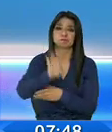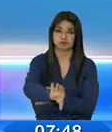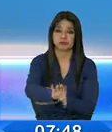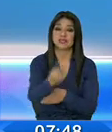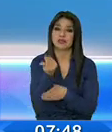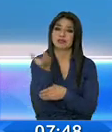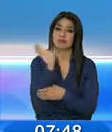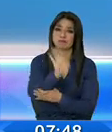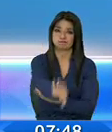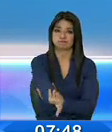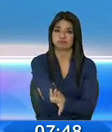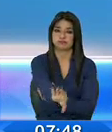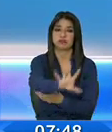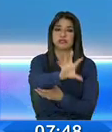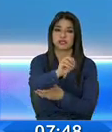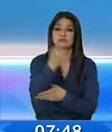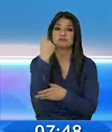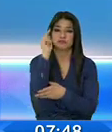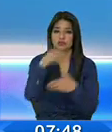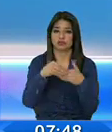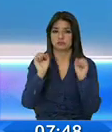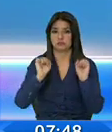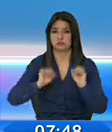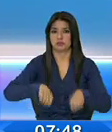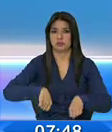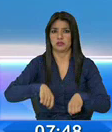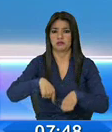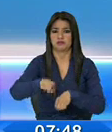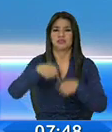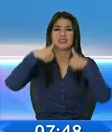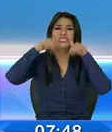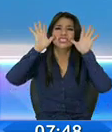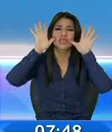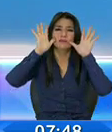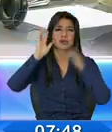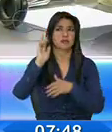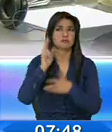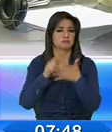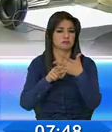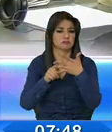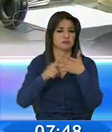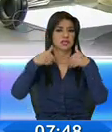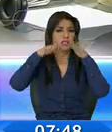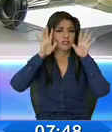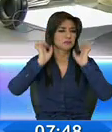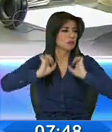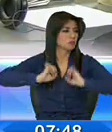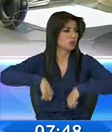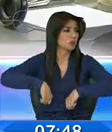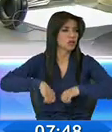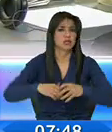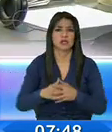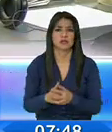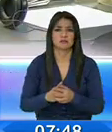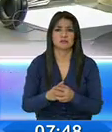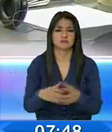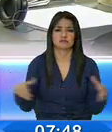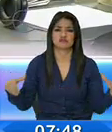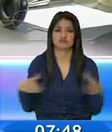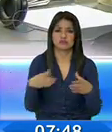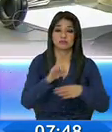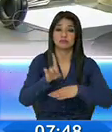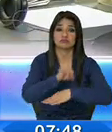también de 500 millones que va a ser en diciembre la segunda tercera semana diciembre va a ser la se reúna el